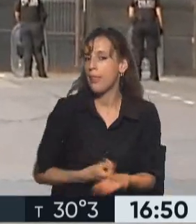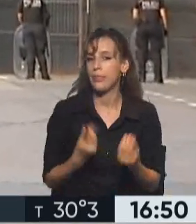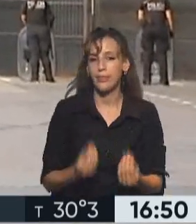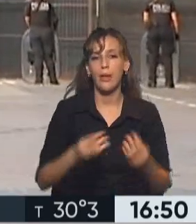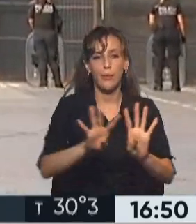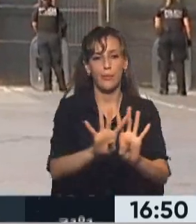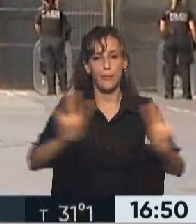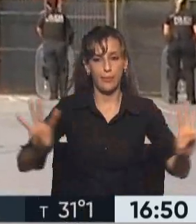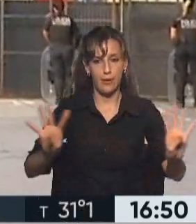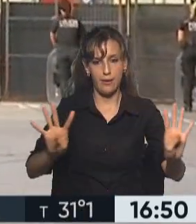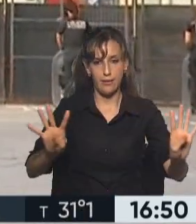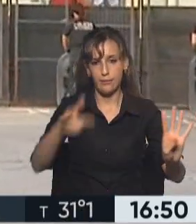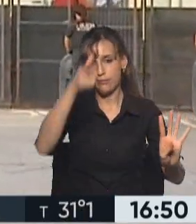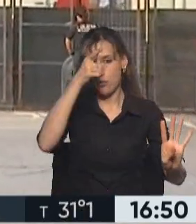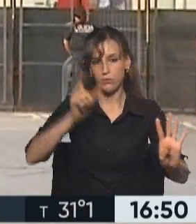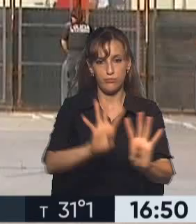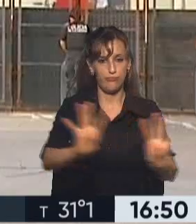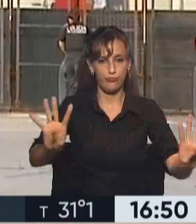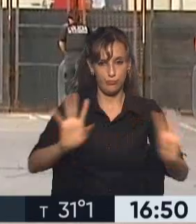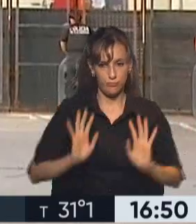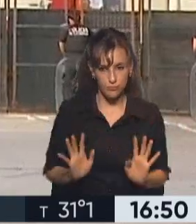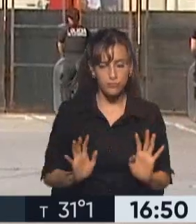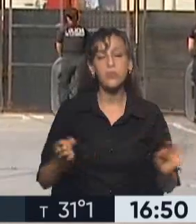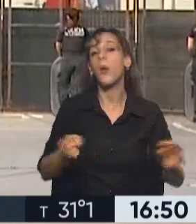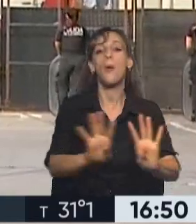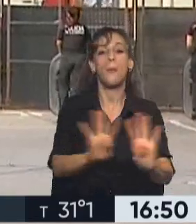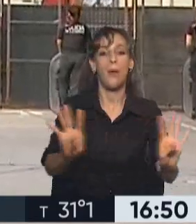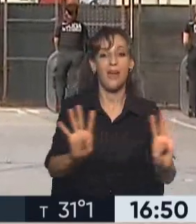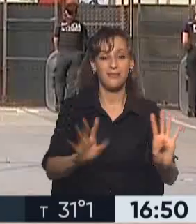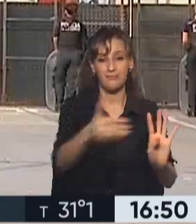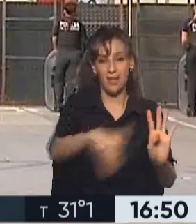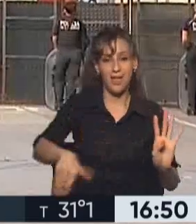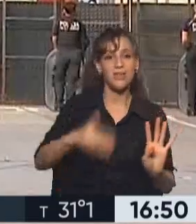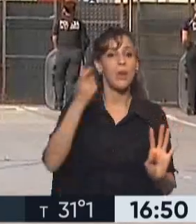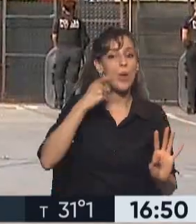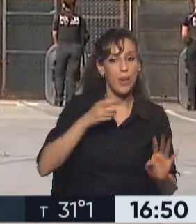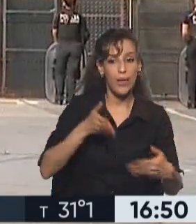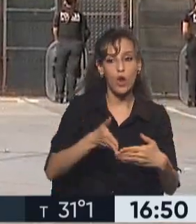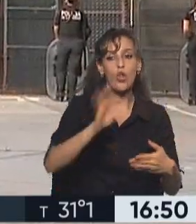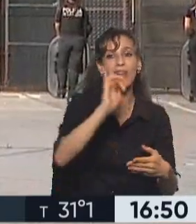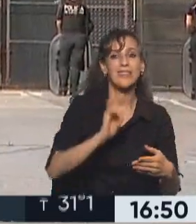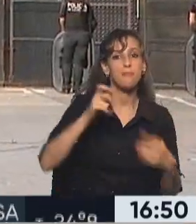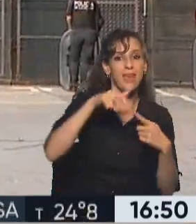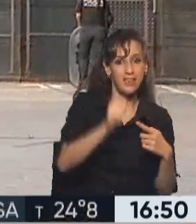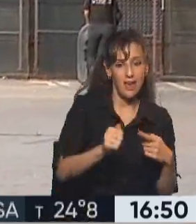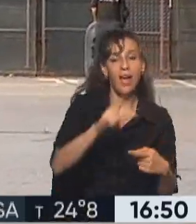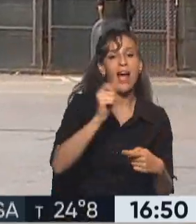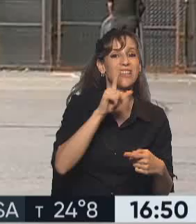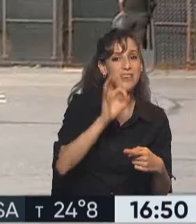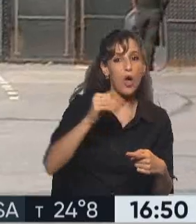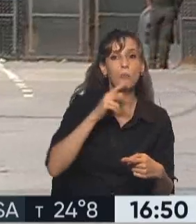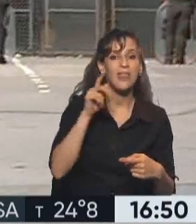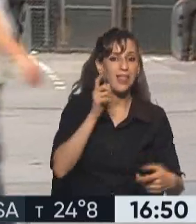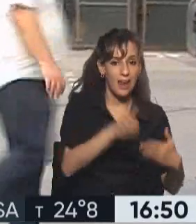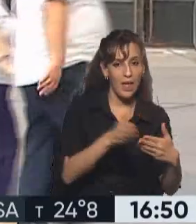este operativo especial. Las vallas están en Rivadavia y Rodríguez Peña, en Callao y Mitre, en Combate